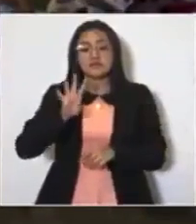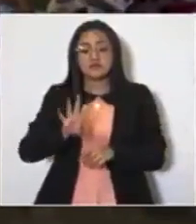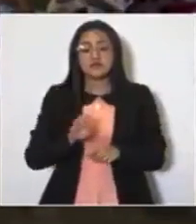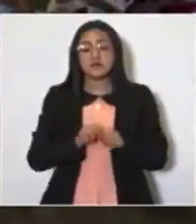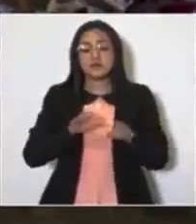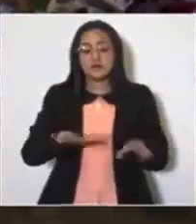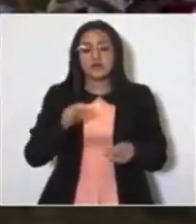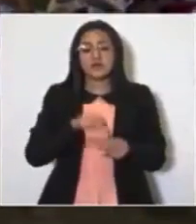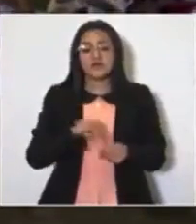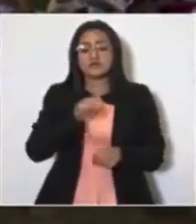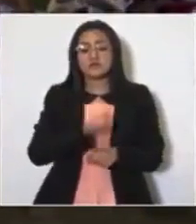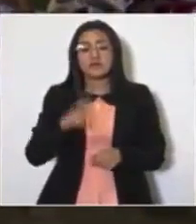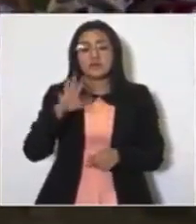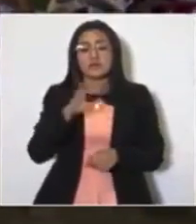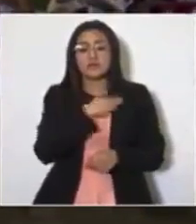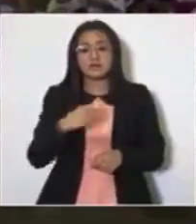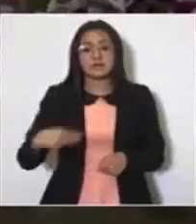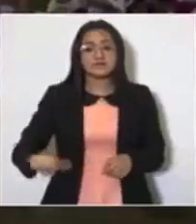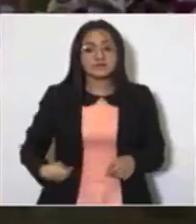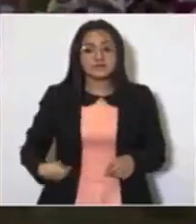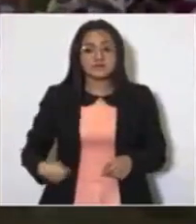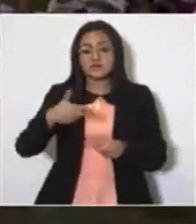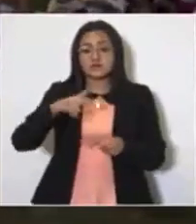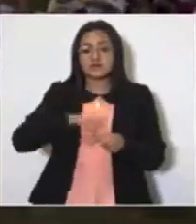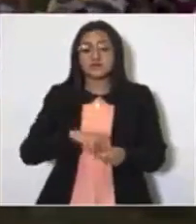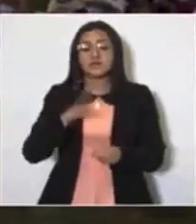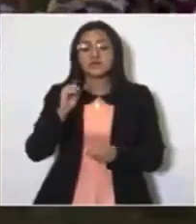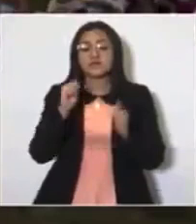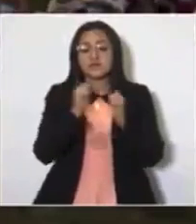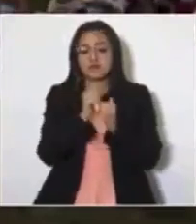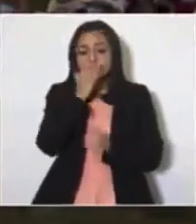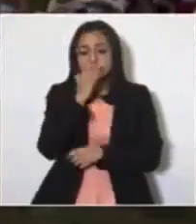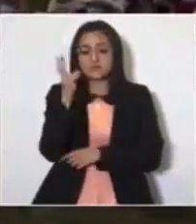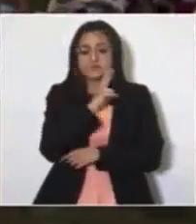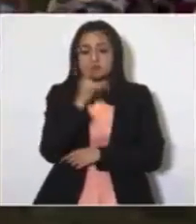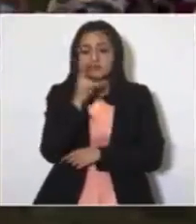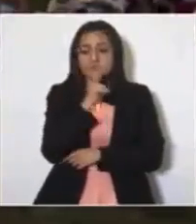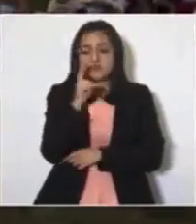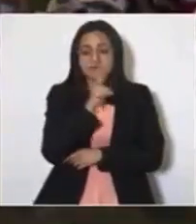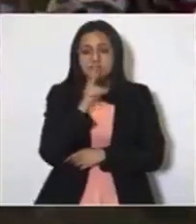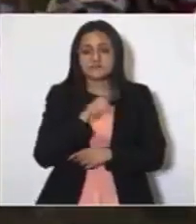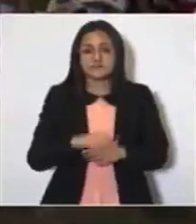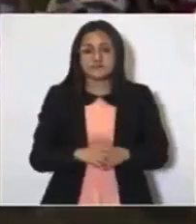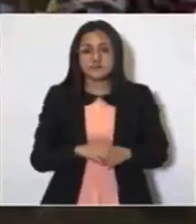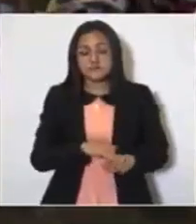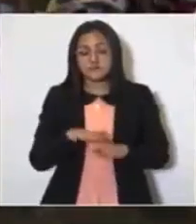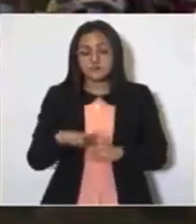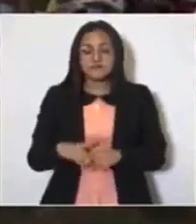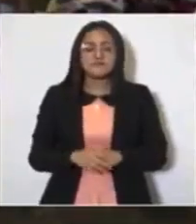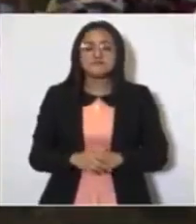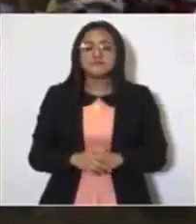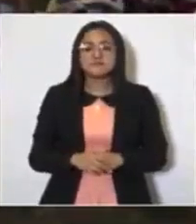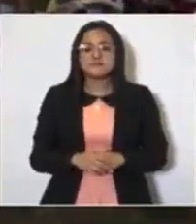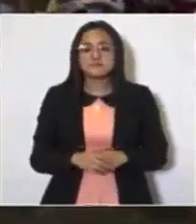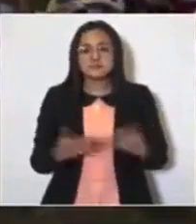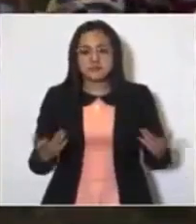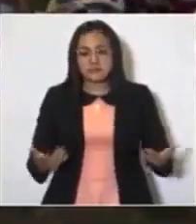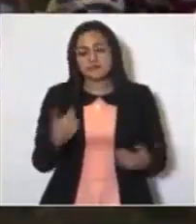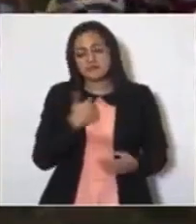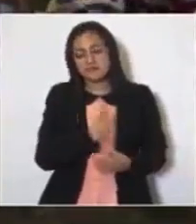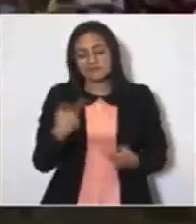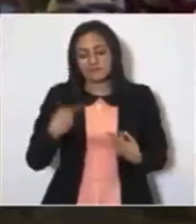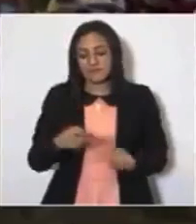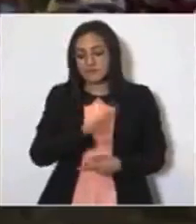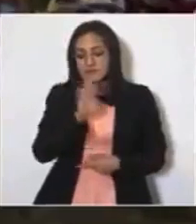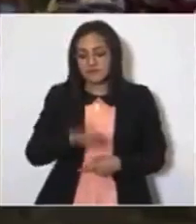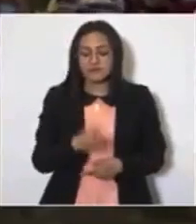3,734 distribuidos en 110 municipios, en lo que respecta a 9 de ellos con ventilación mecánica asistida. En lo que respecta